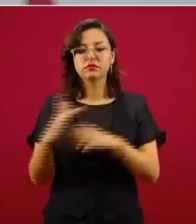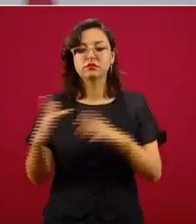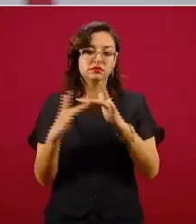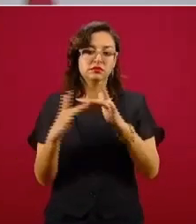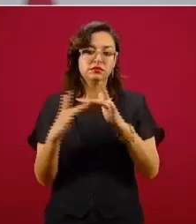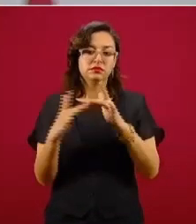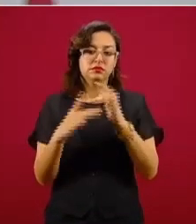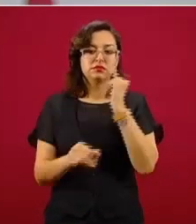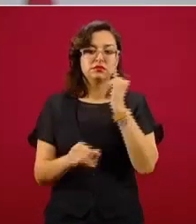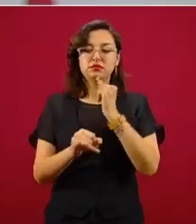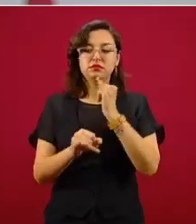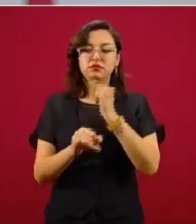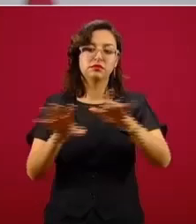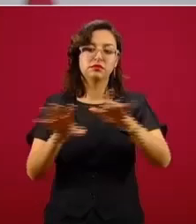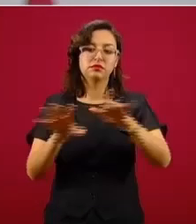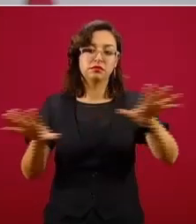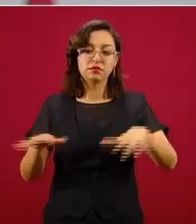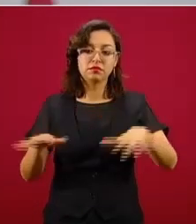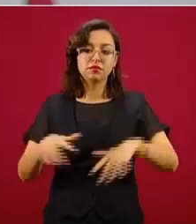Antes